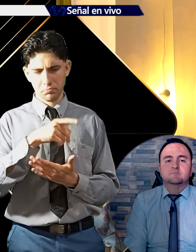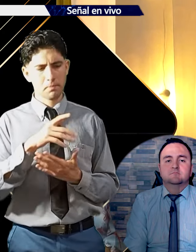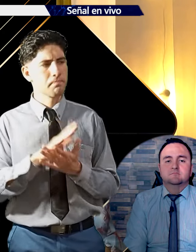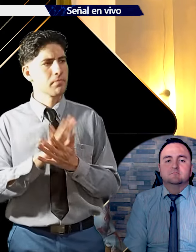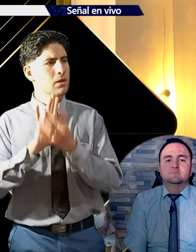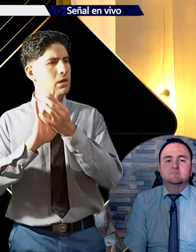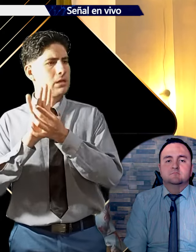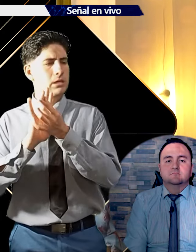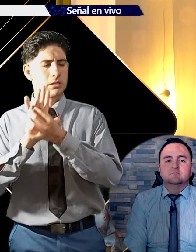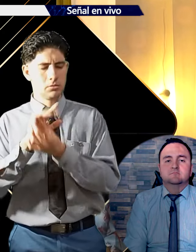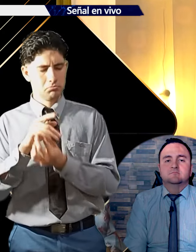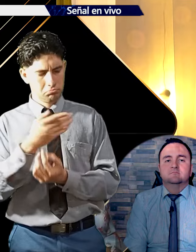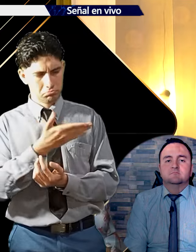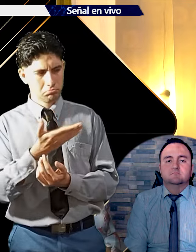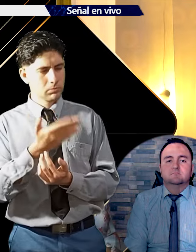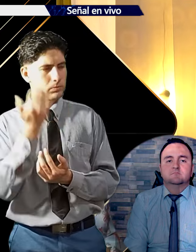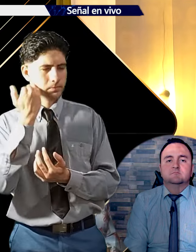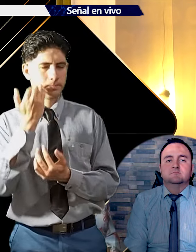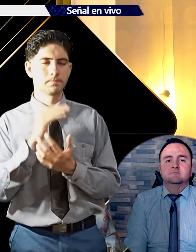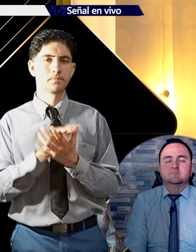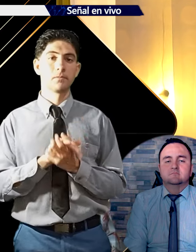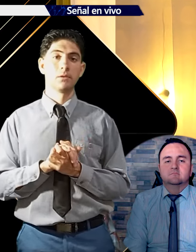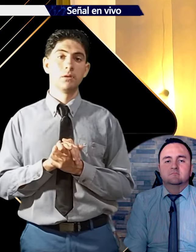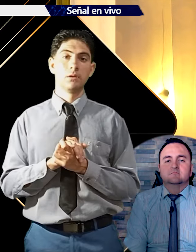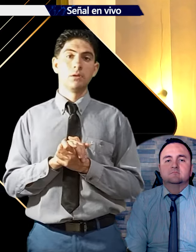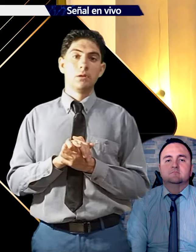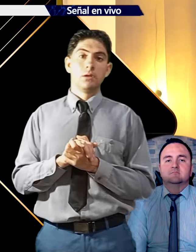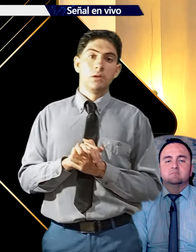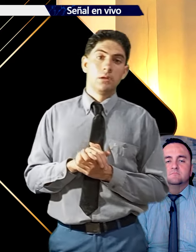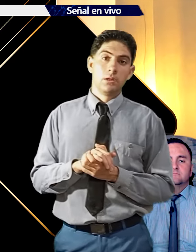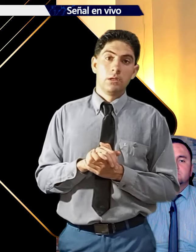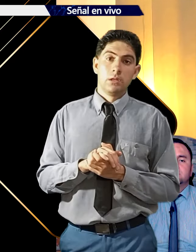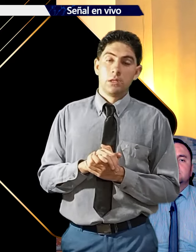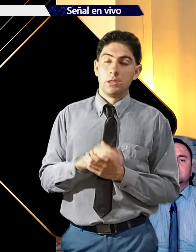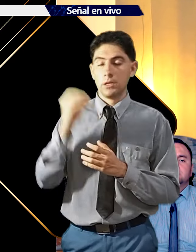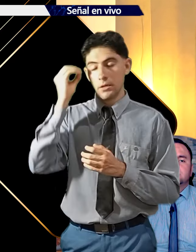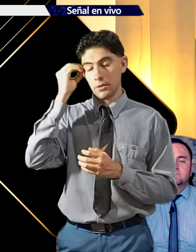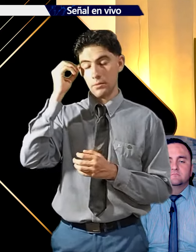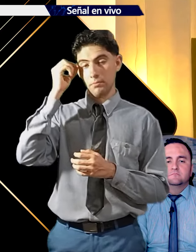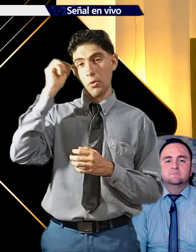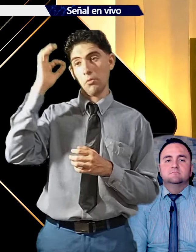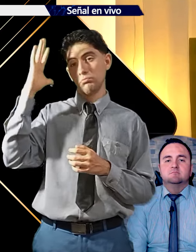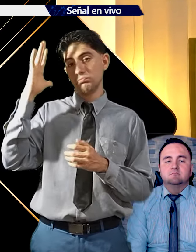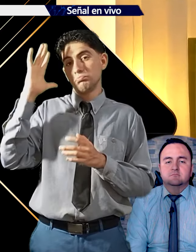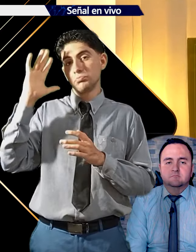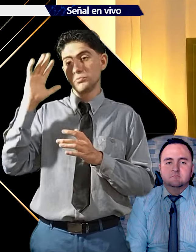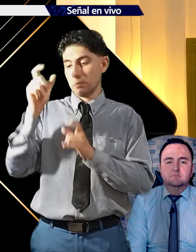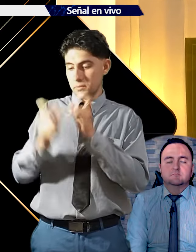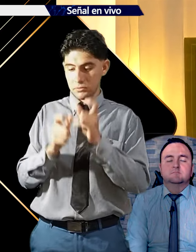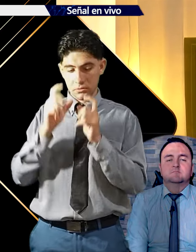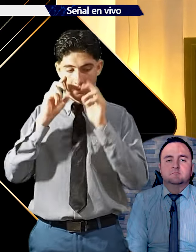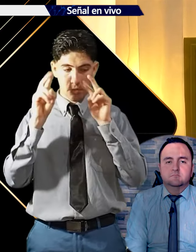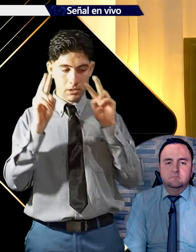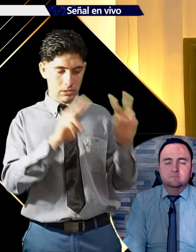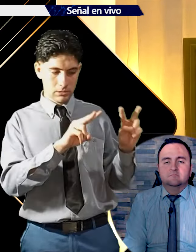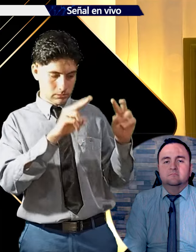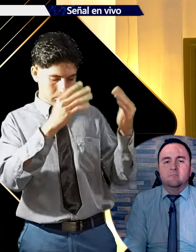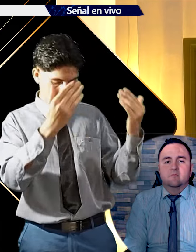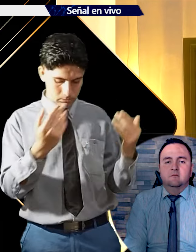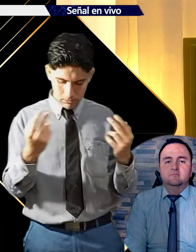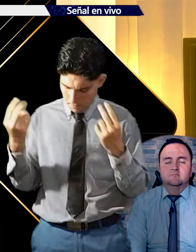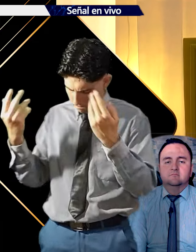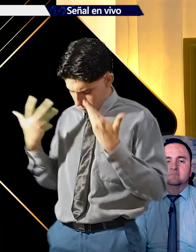Yo quiero decir a los jóvenes en esta mañana, a los adolescentes que están aquí, no te sueltes de la mano de Dios. Permite que el Señor cumpla ese